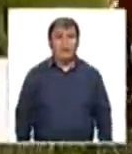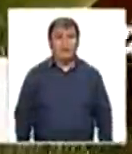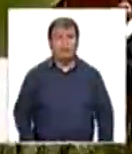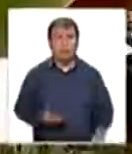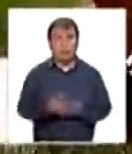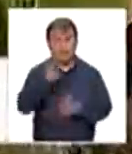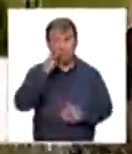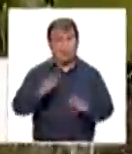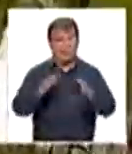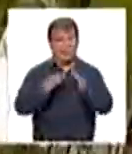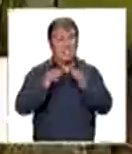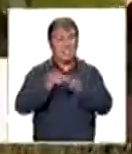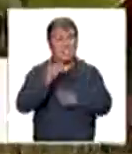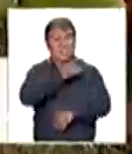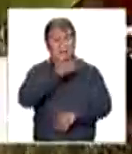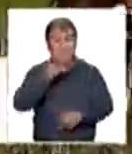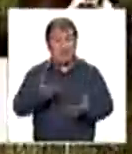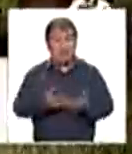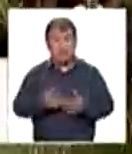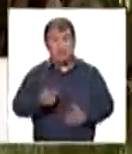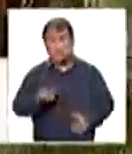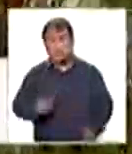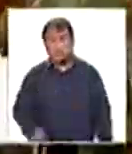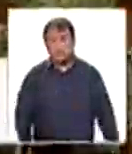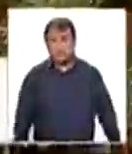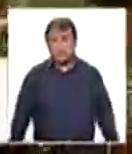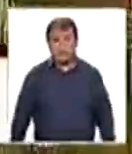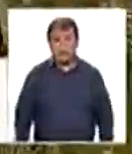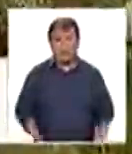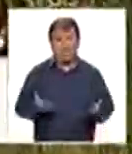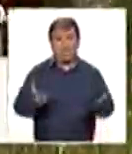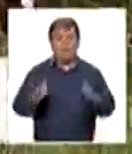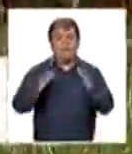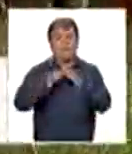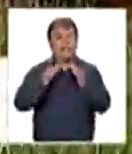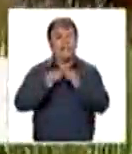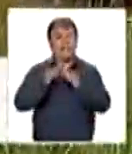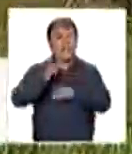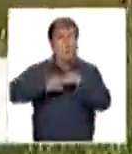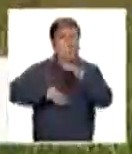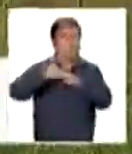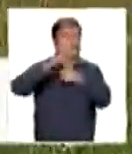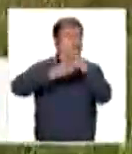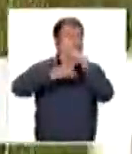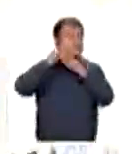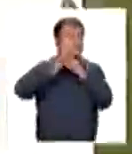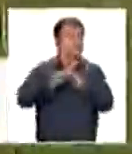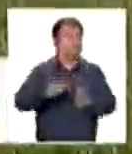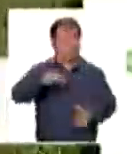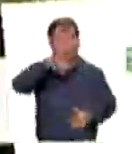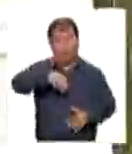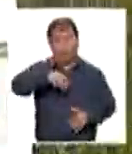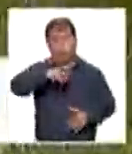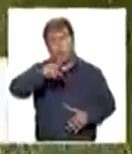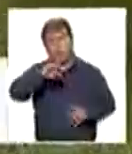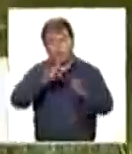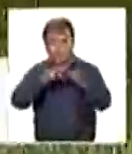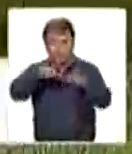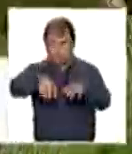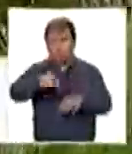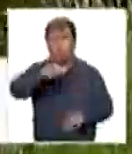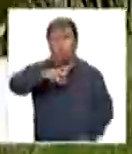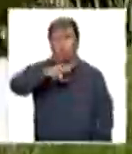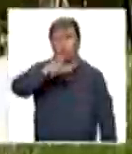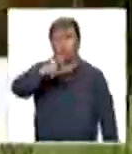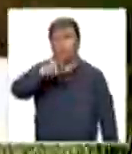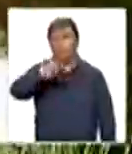Vamos a ver, Mari Sigrid. Sí, aquí hay algunas casas que han sido construidas, o sea, son módulos, así son módulos.